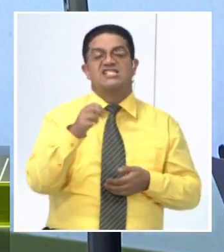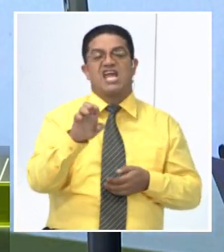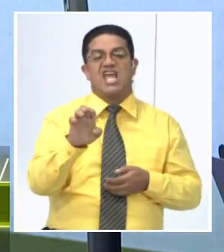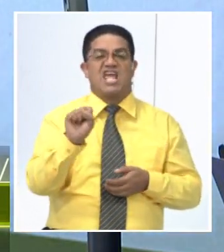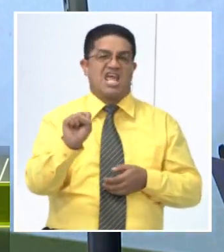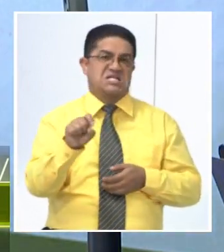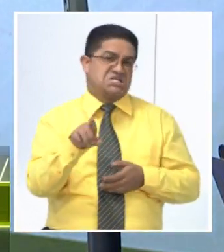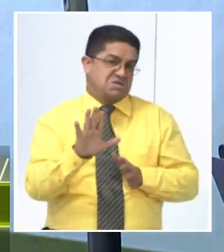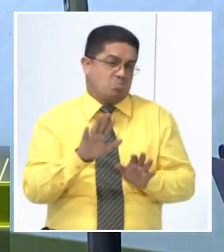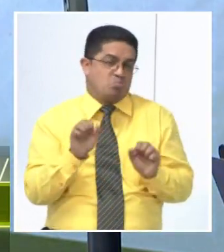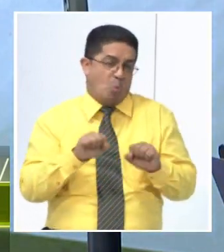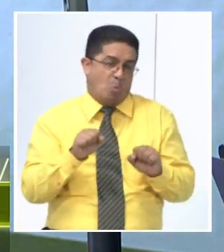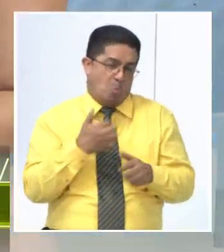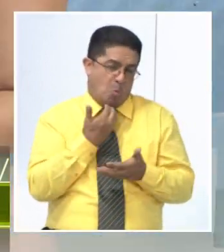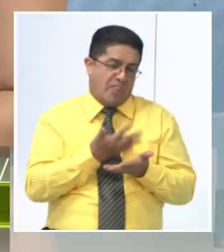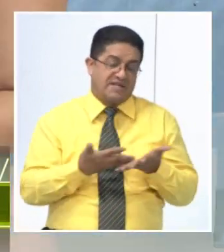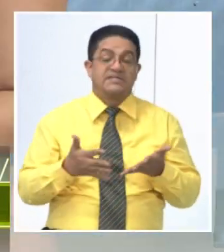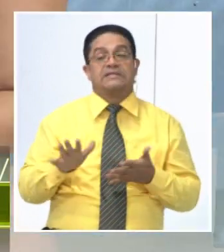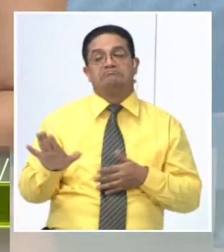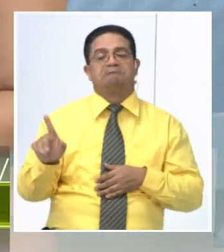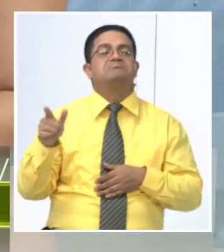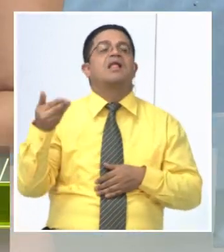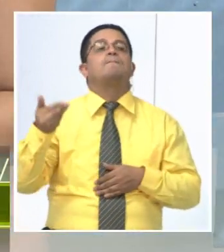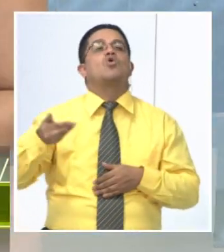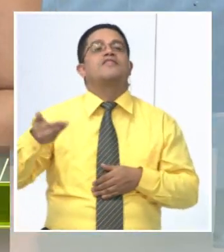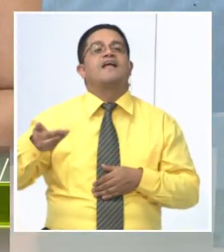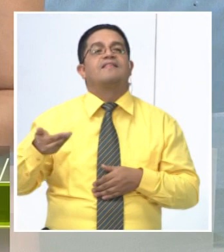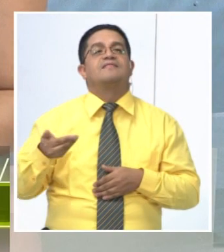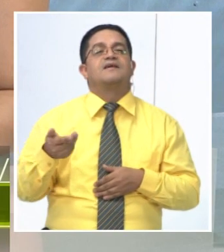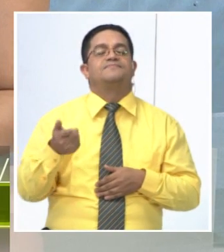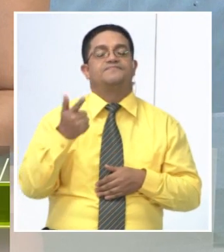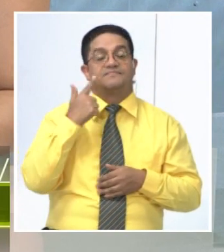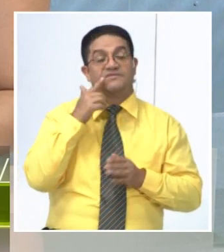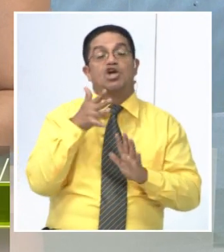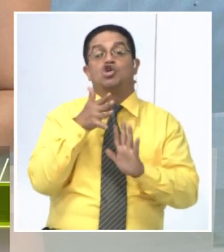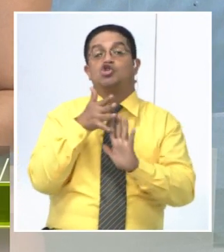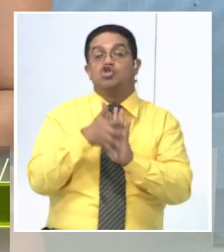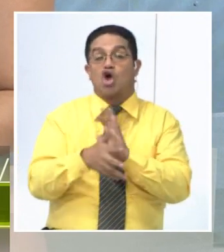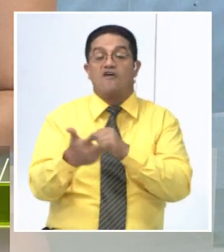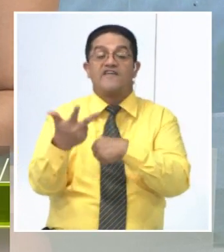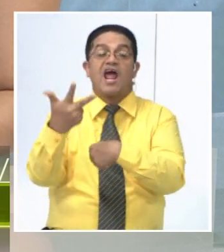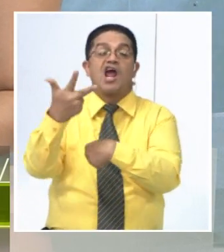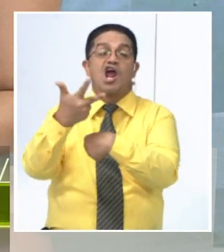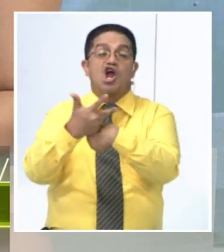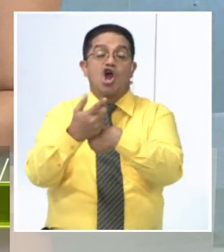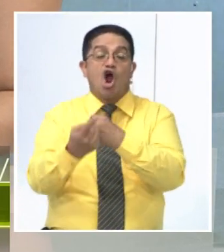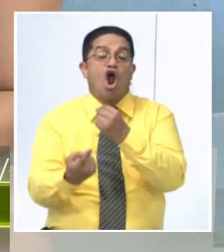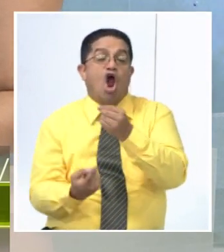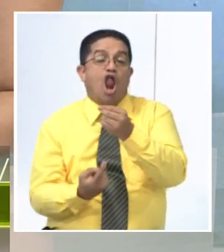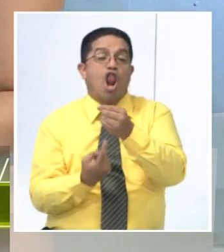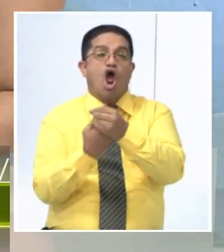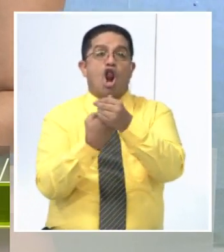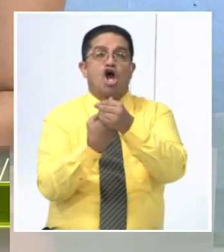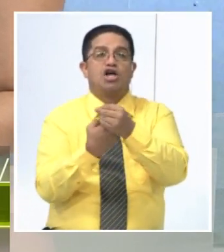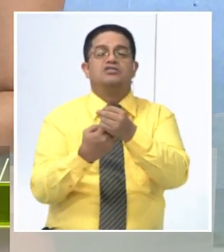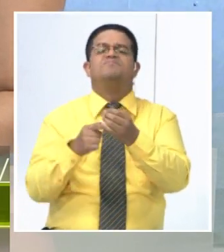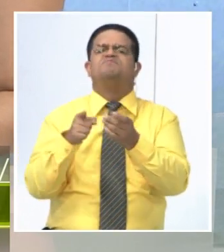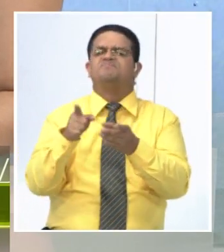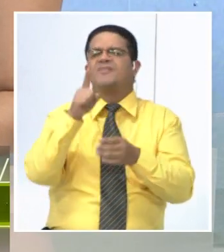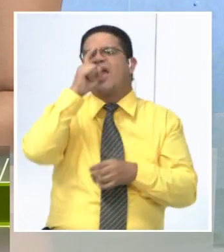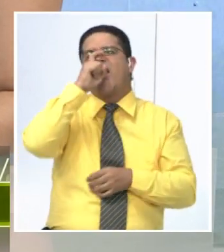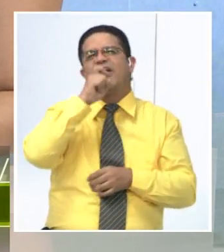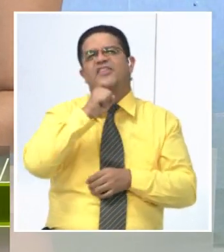Posiblemente eso, ¿no? Sí. Lo importante, bueno, hablando de la colonoscopia, ya que lo toca Elena en esta pregunta, la